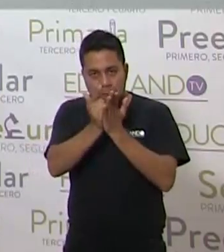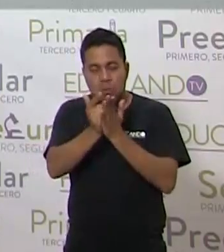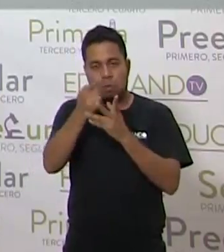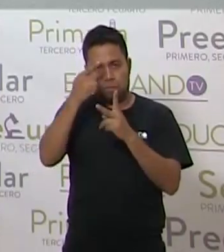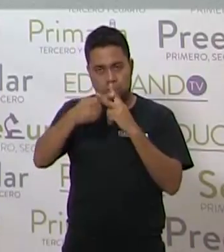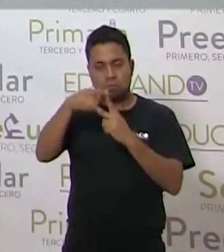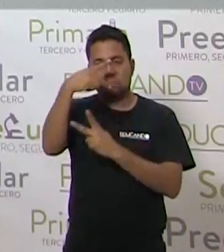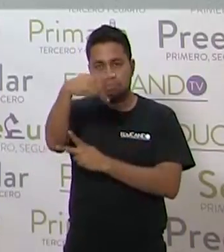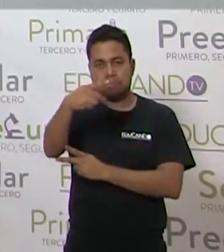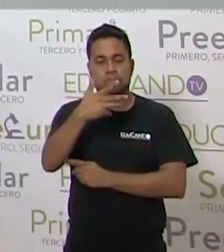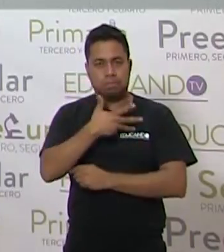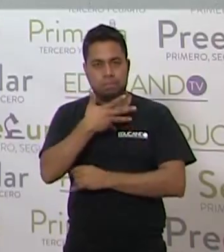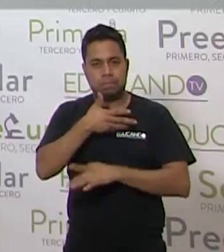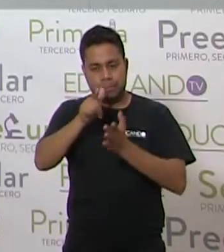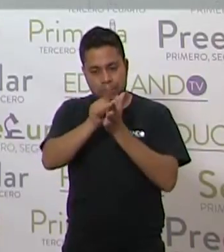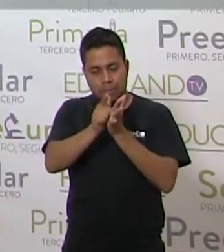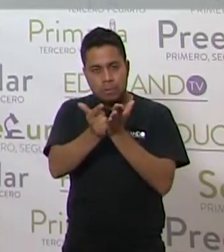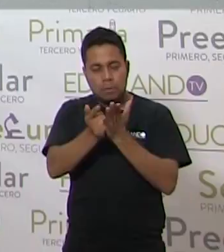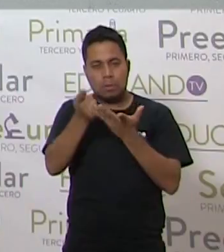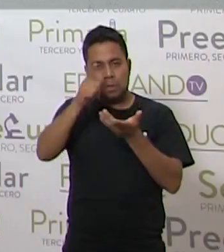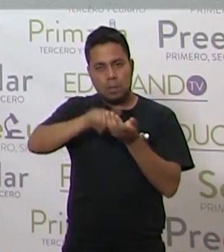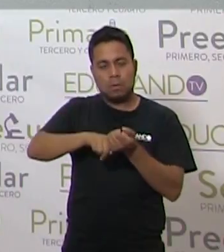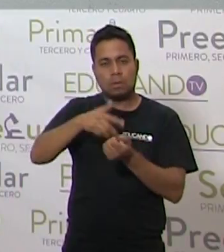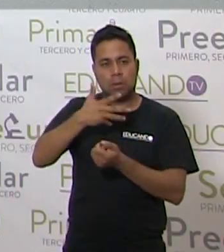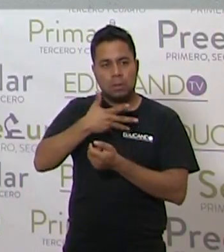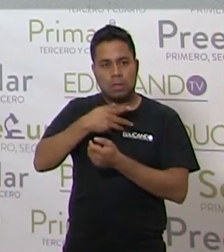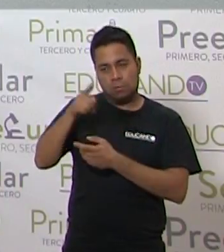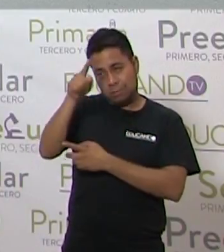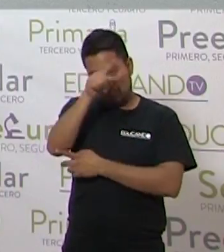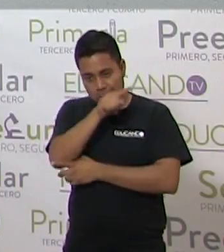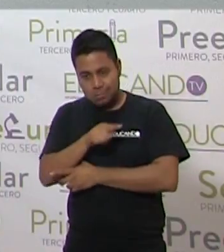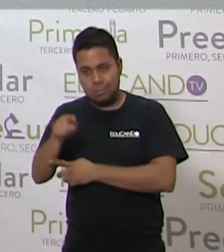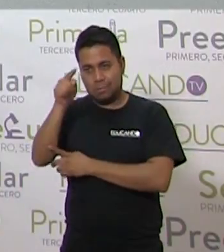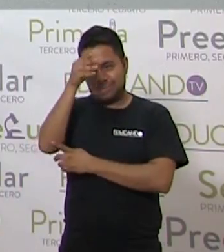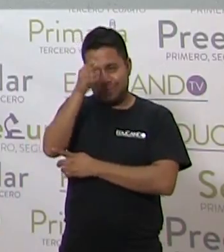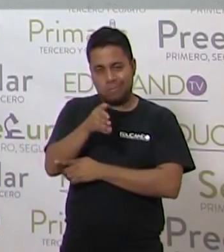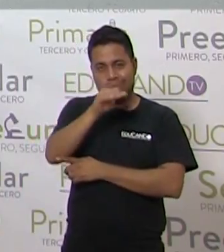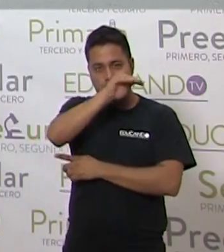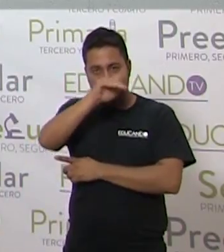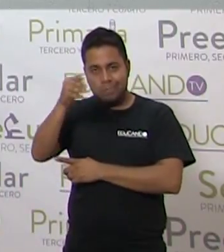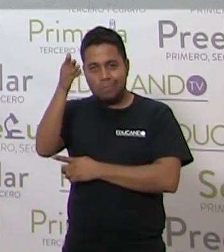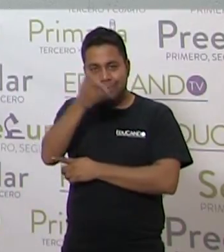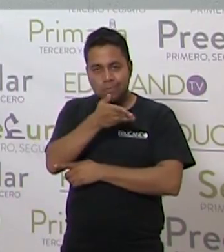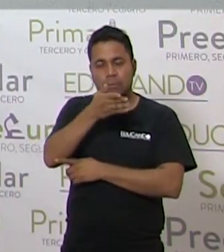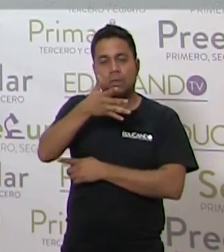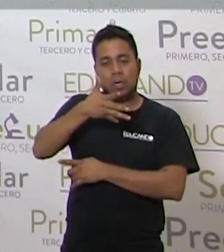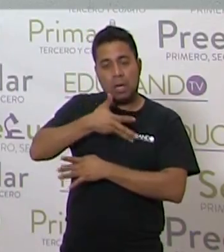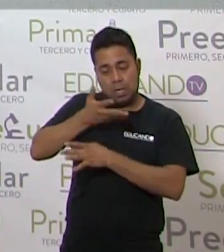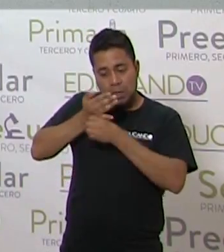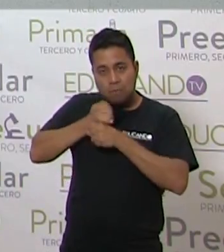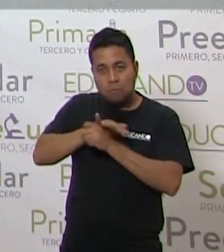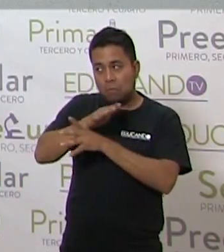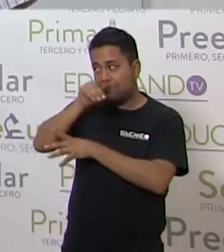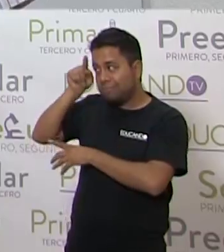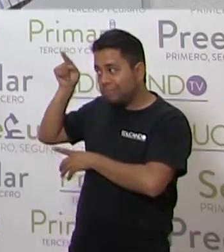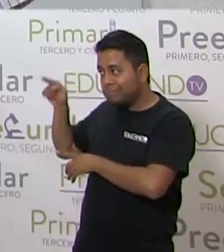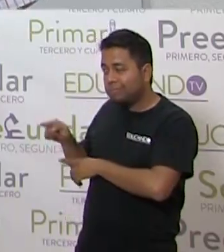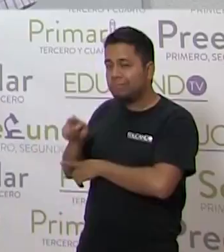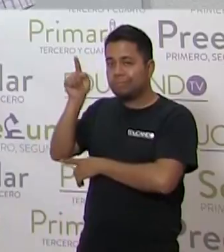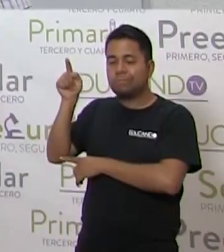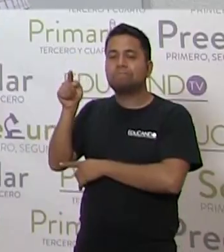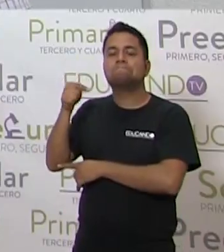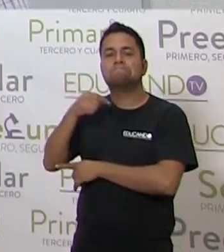Matemáticos y podemos aquí tenemos ya una gráfica que a partir de la información que nos proporciona vamos a